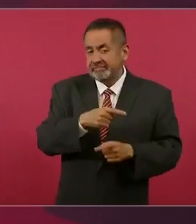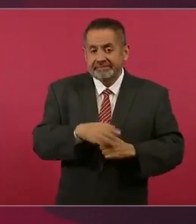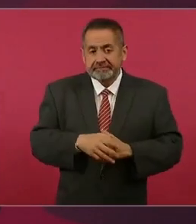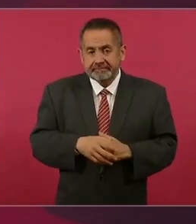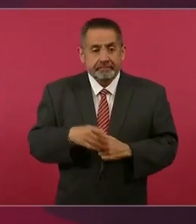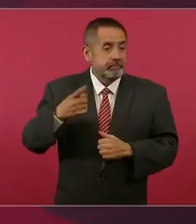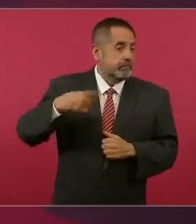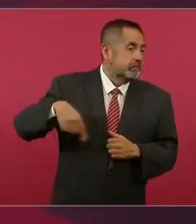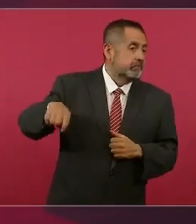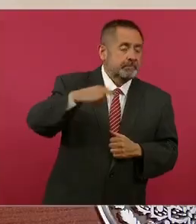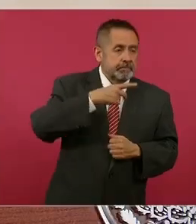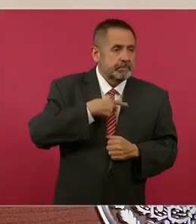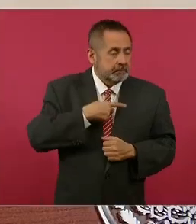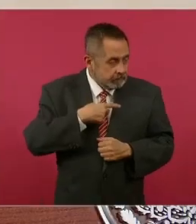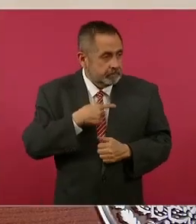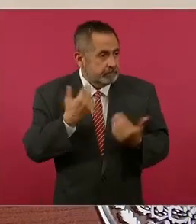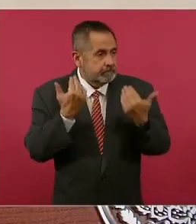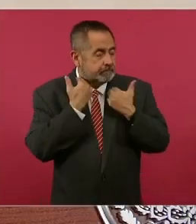hacer creer